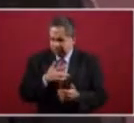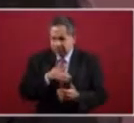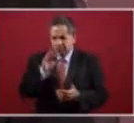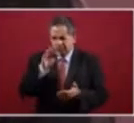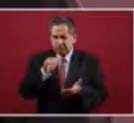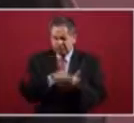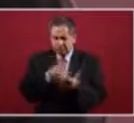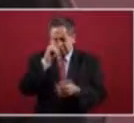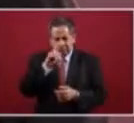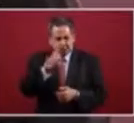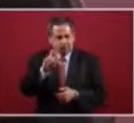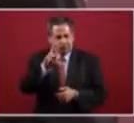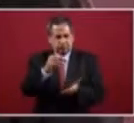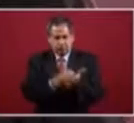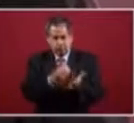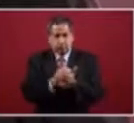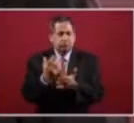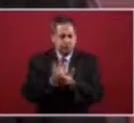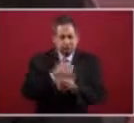$40,000, sí, para los de oro,